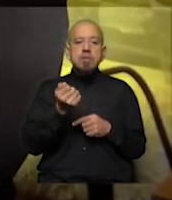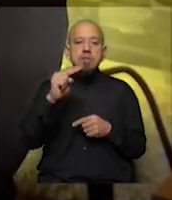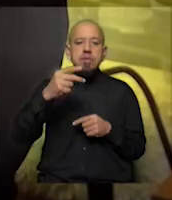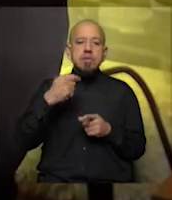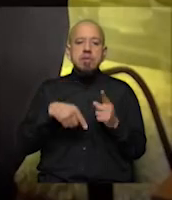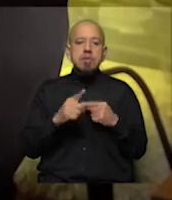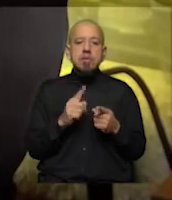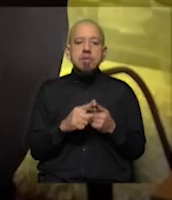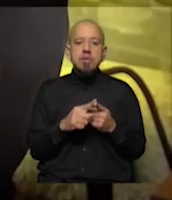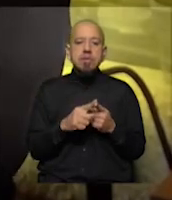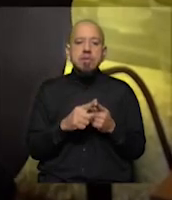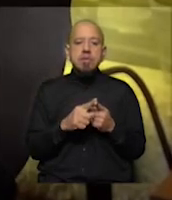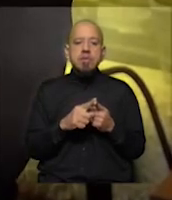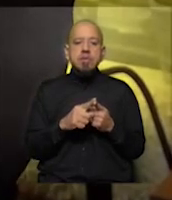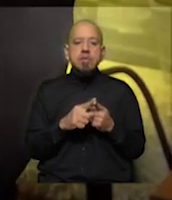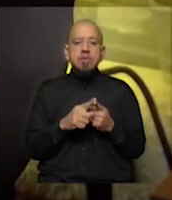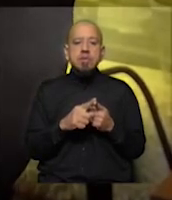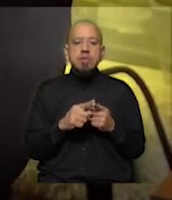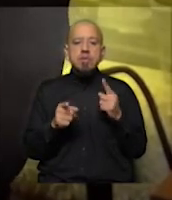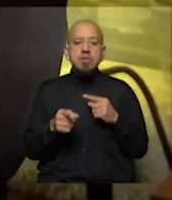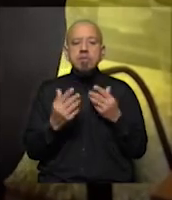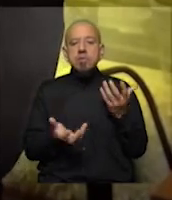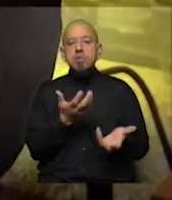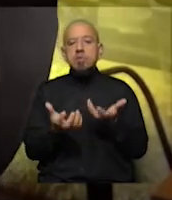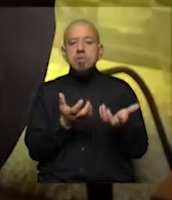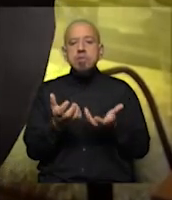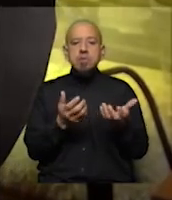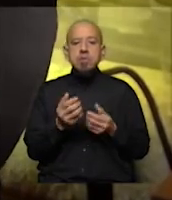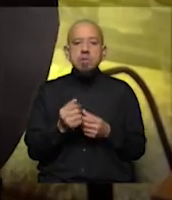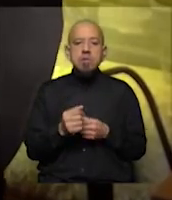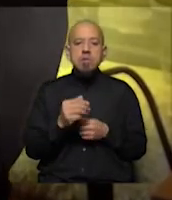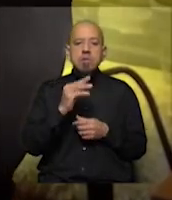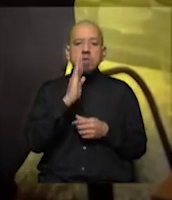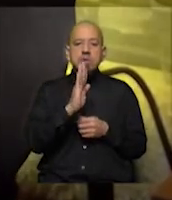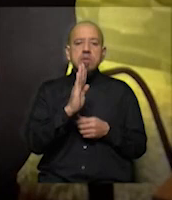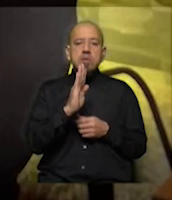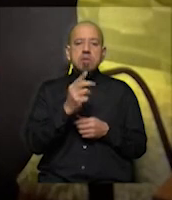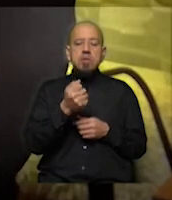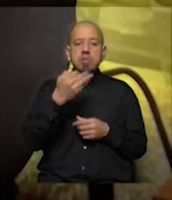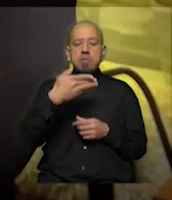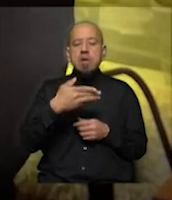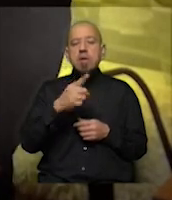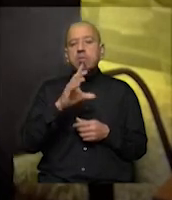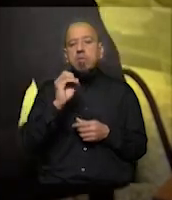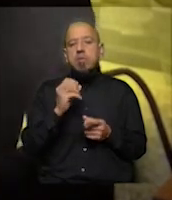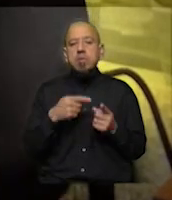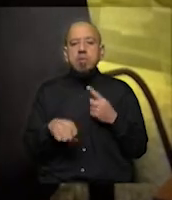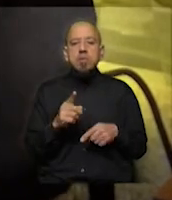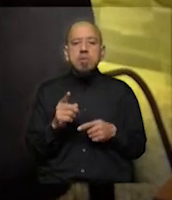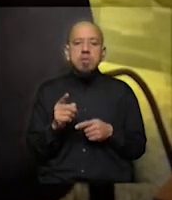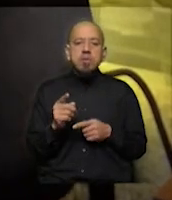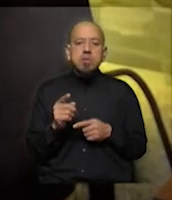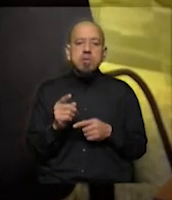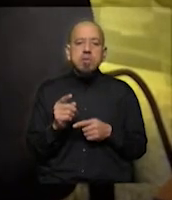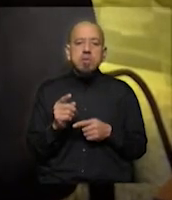bueno resaltarlo. Sí, sí. Tenemos nuestro cocinero, Pablo, que es vegano, entonces hemos podido